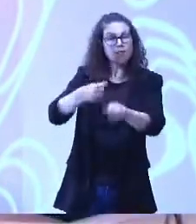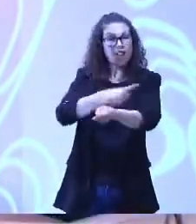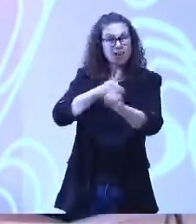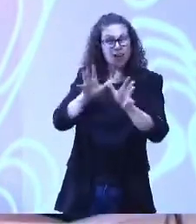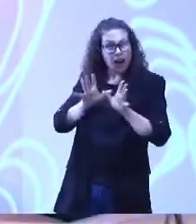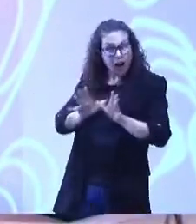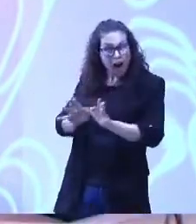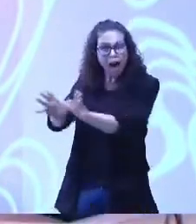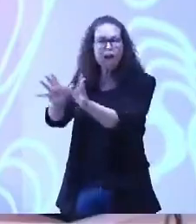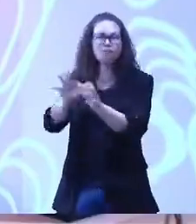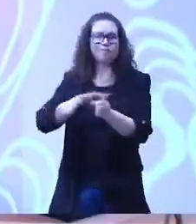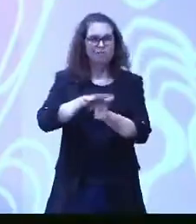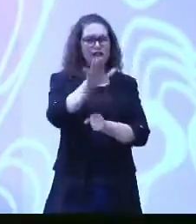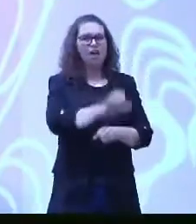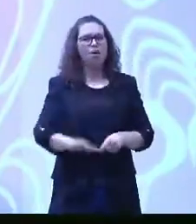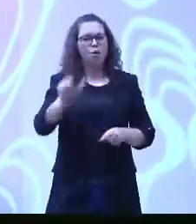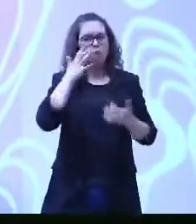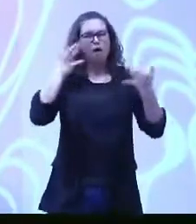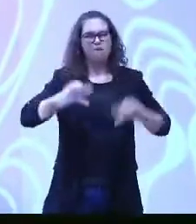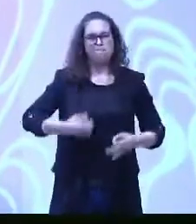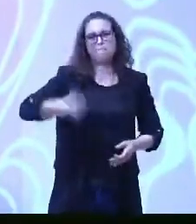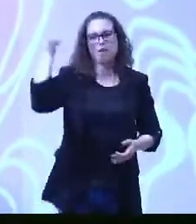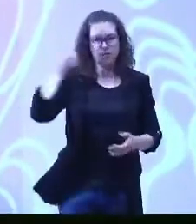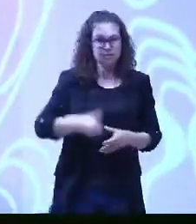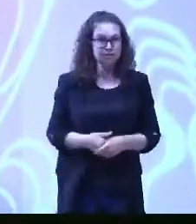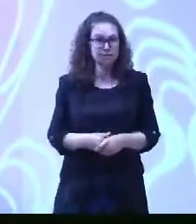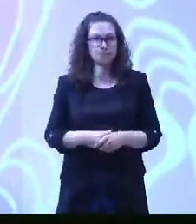más segura estará Europa.